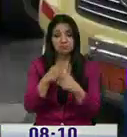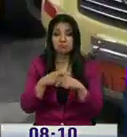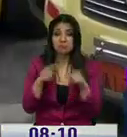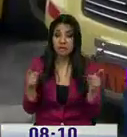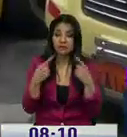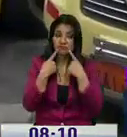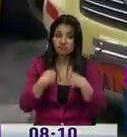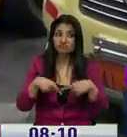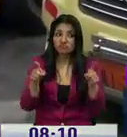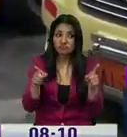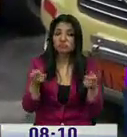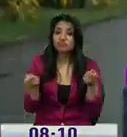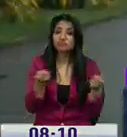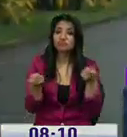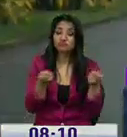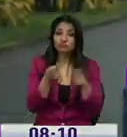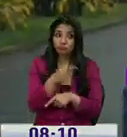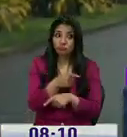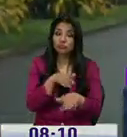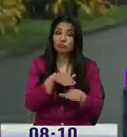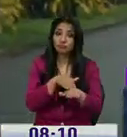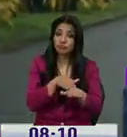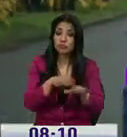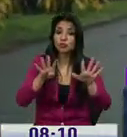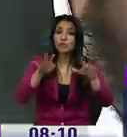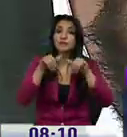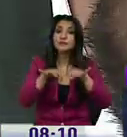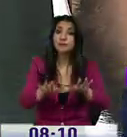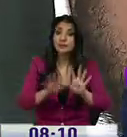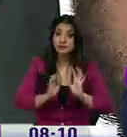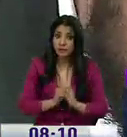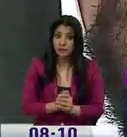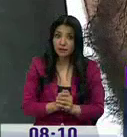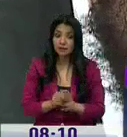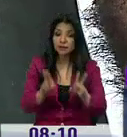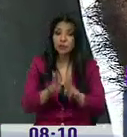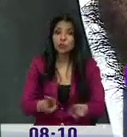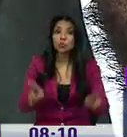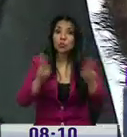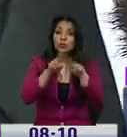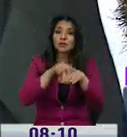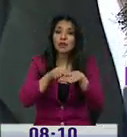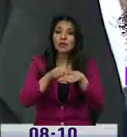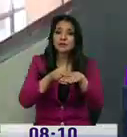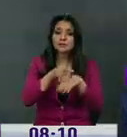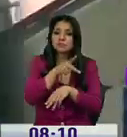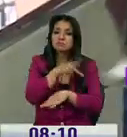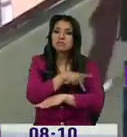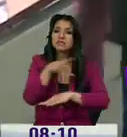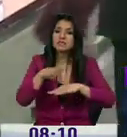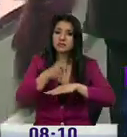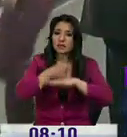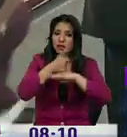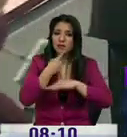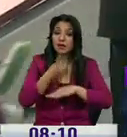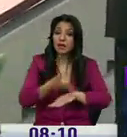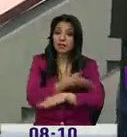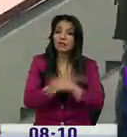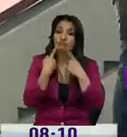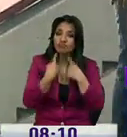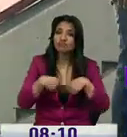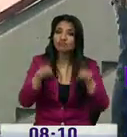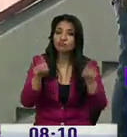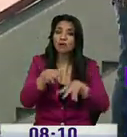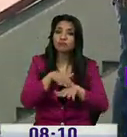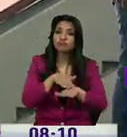anunció que se armarán operativos para evitar bloqueos del 9 de septiembre, ya que la Unión de Cooperativas de Taxis de Pichincha había anunciado previamente que